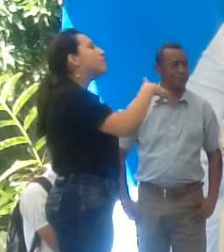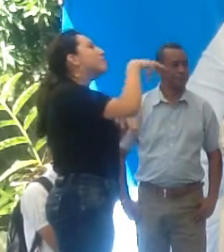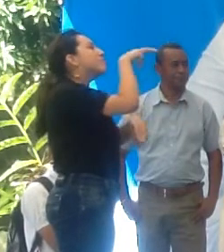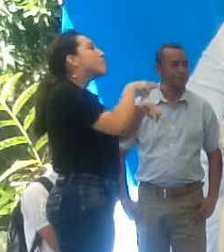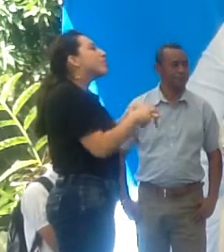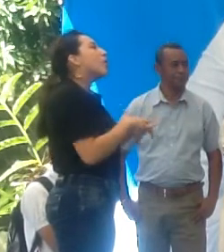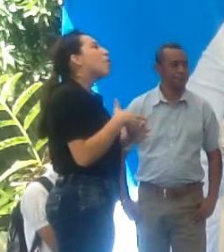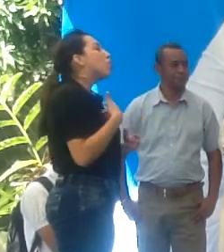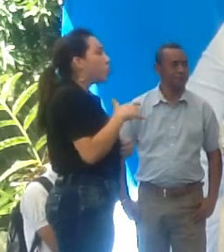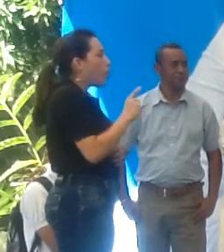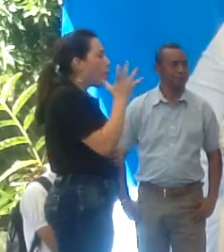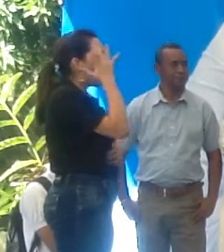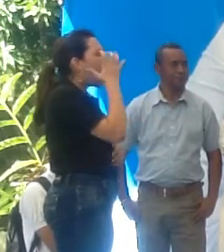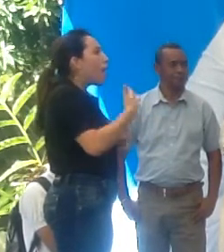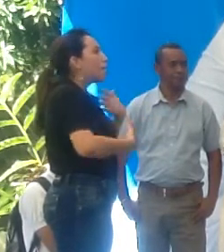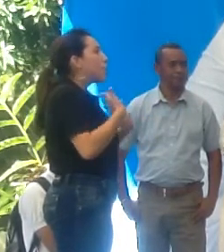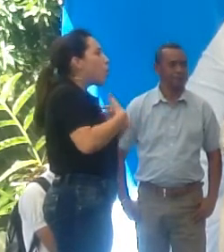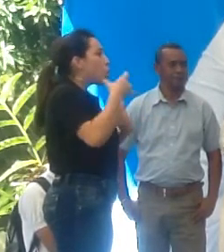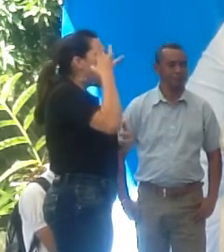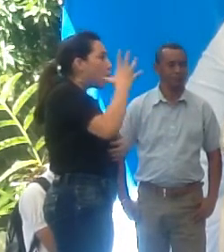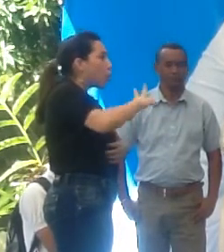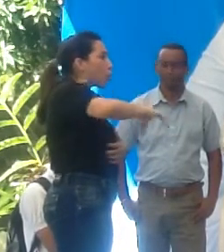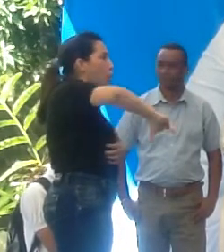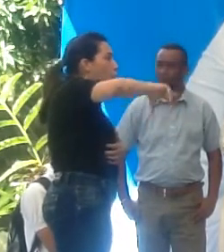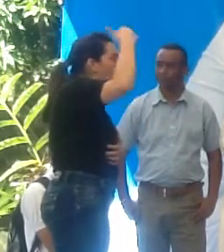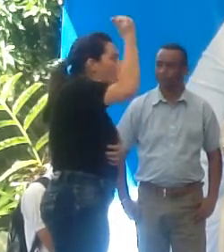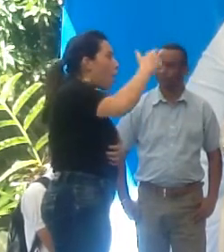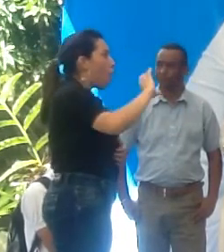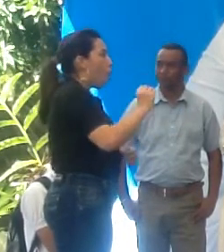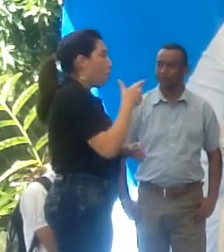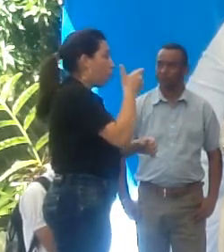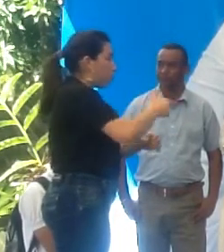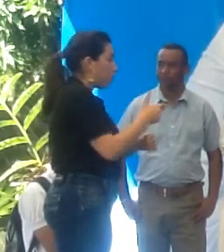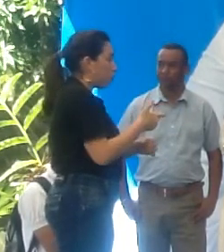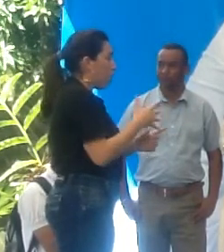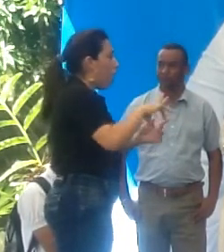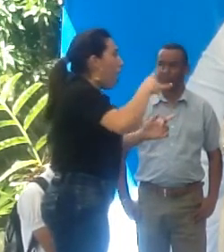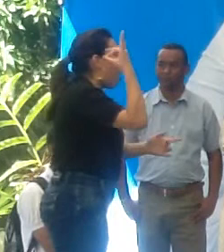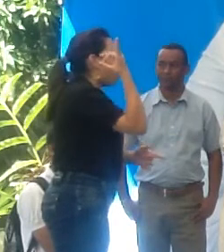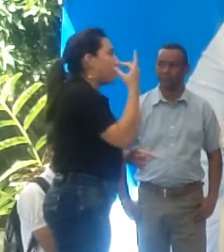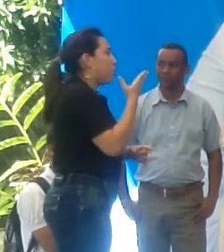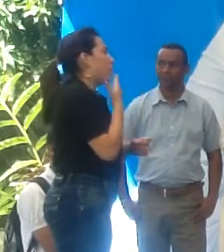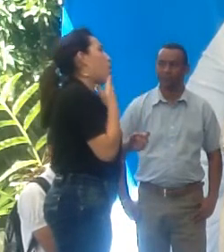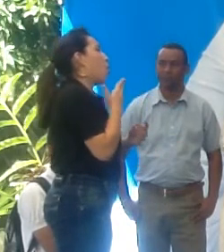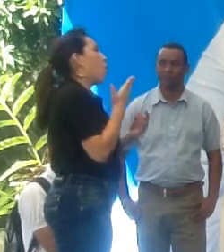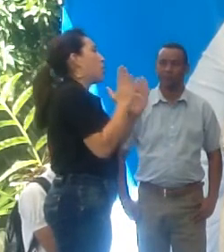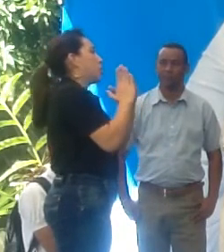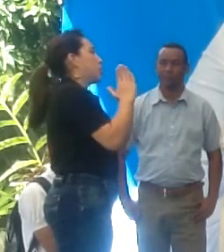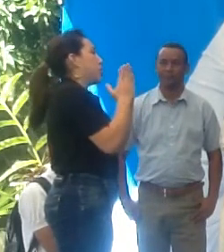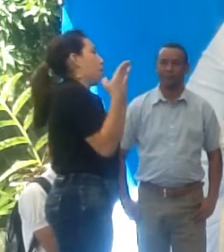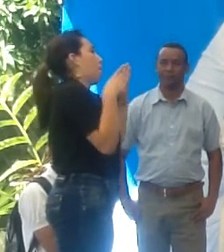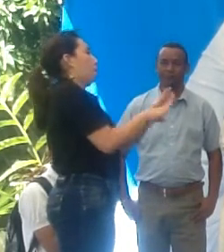puedan atracar, a que les puedan hacer un daño a sus familiares. Se ha avanzado